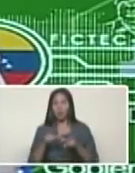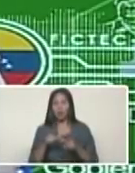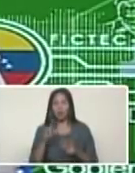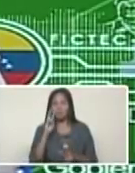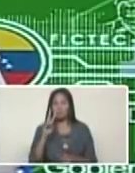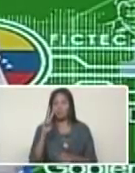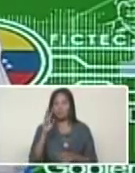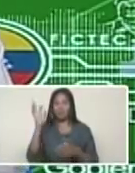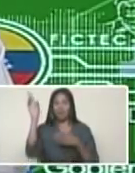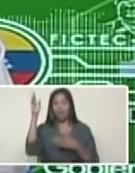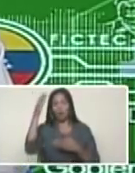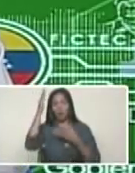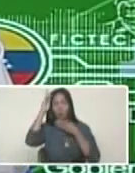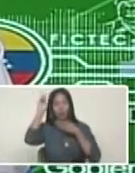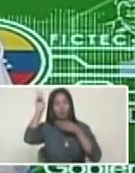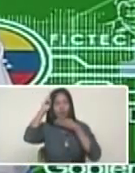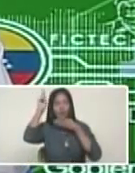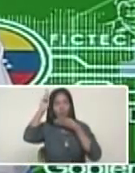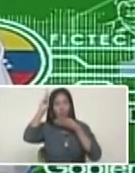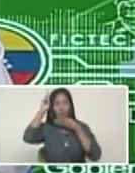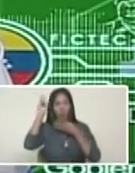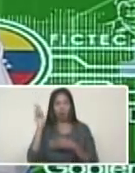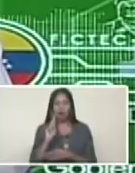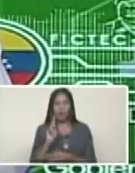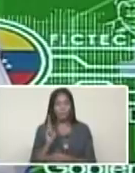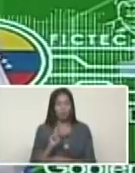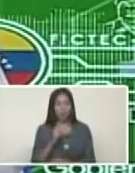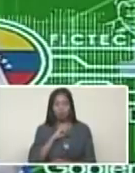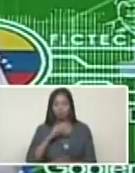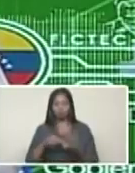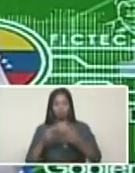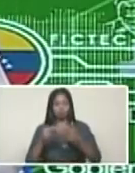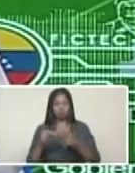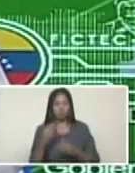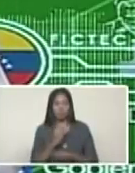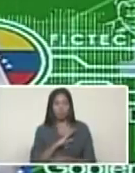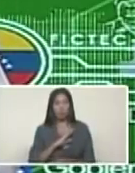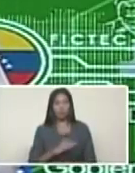ustedes Guaycaipuro por allá. Pronto, pronto estamos construyendo.